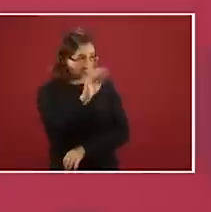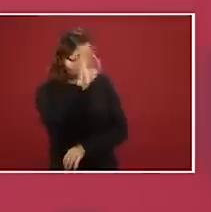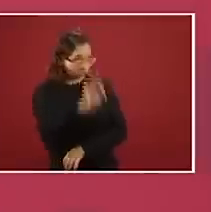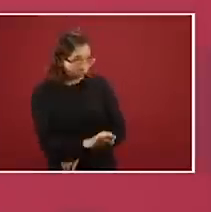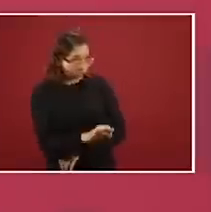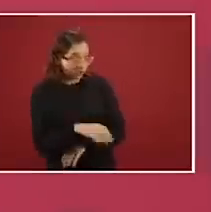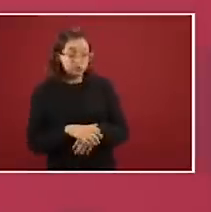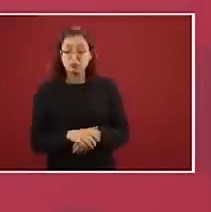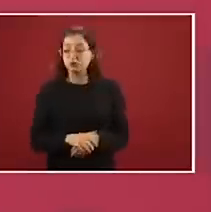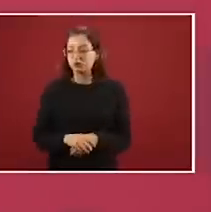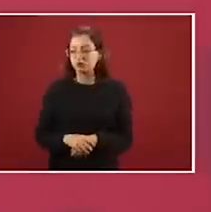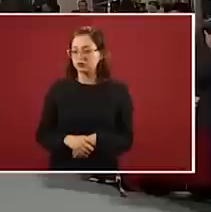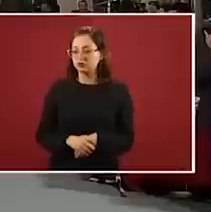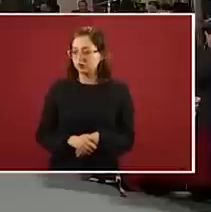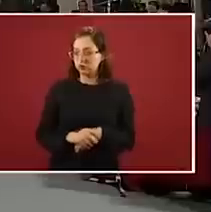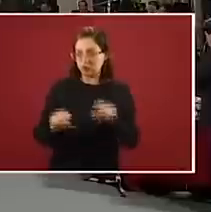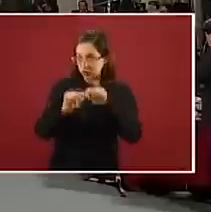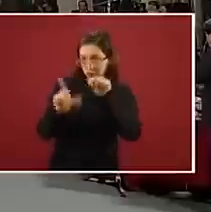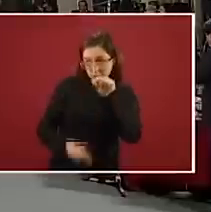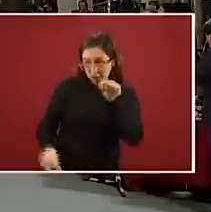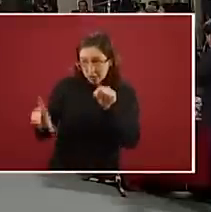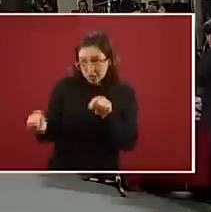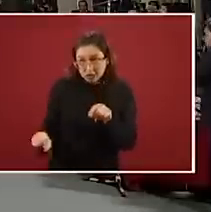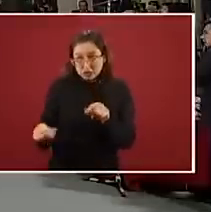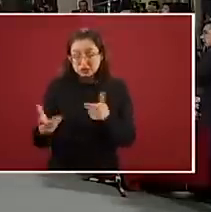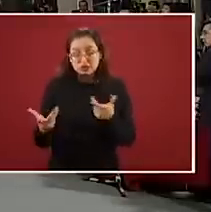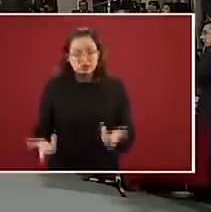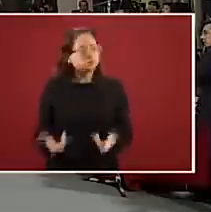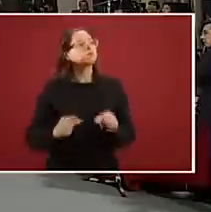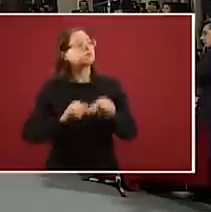si… ¿En todo el país? En todas las unidades.